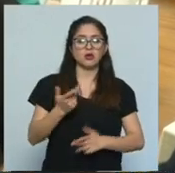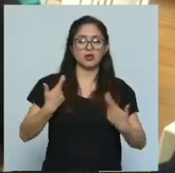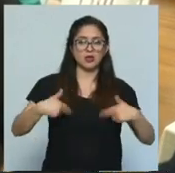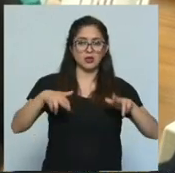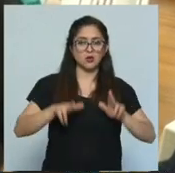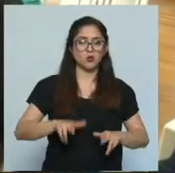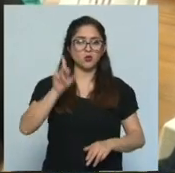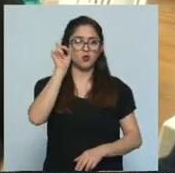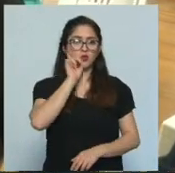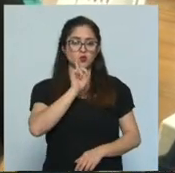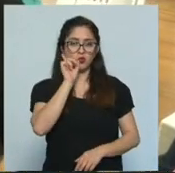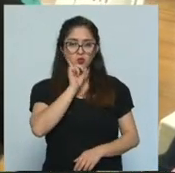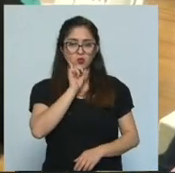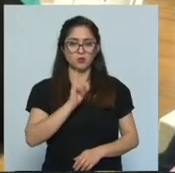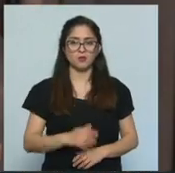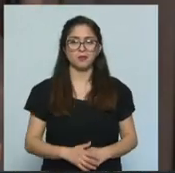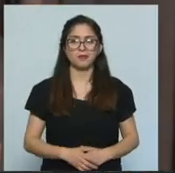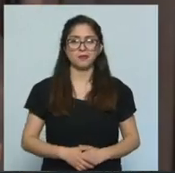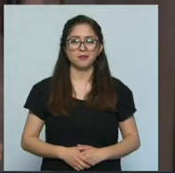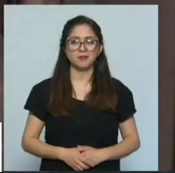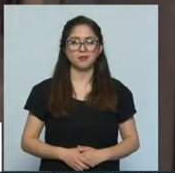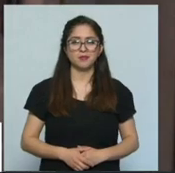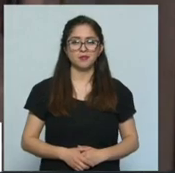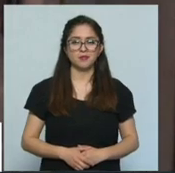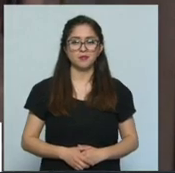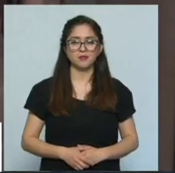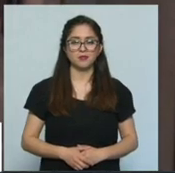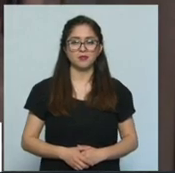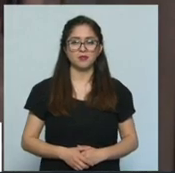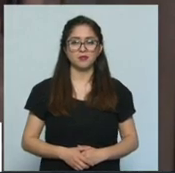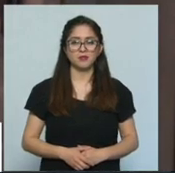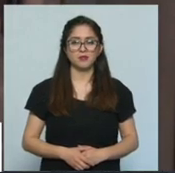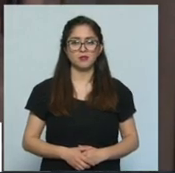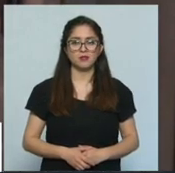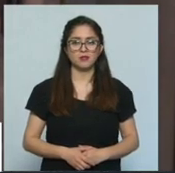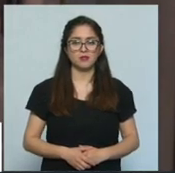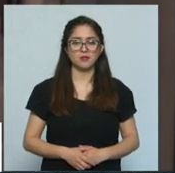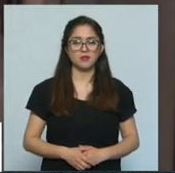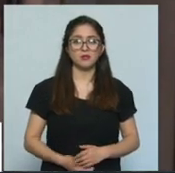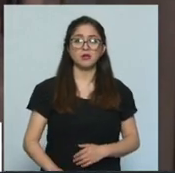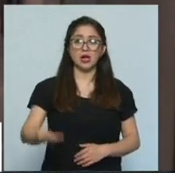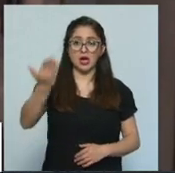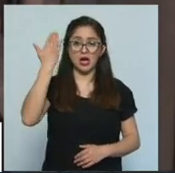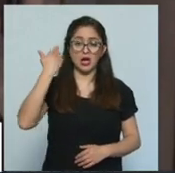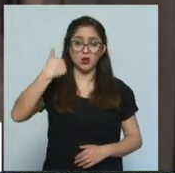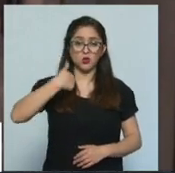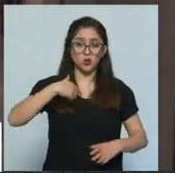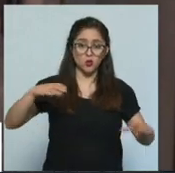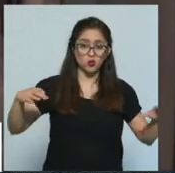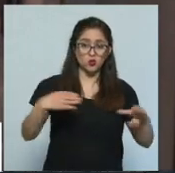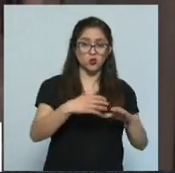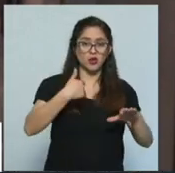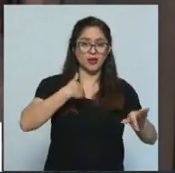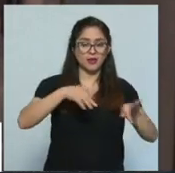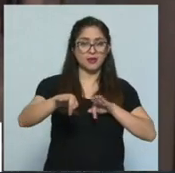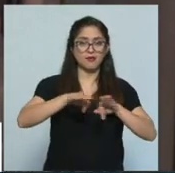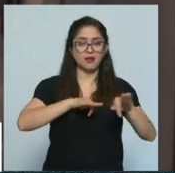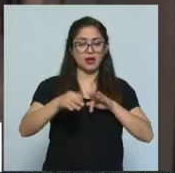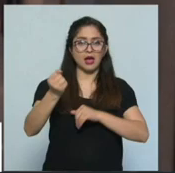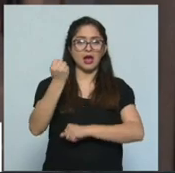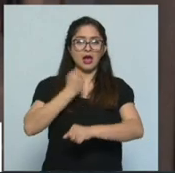cuando pasó aquel episodio con con la agencia informativa en la cual trabajaba, fue en